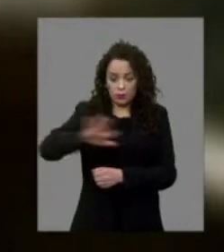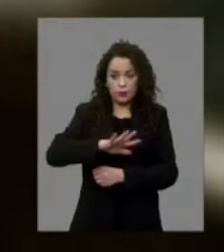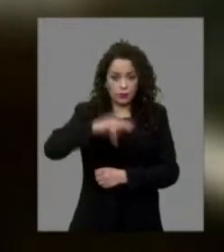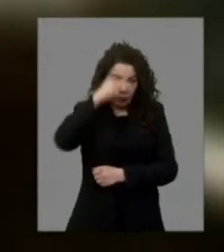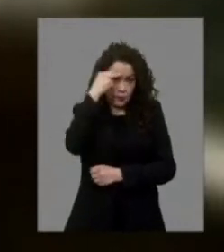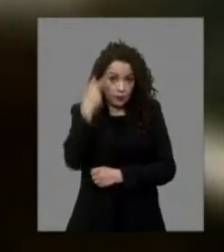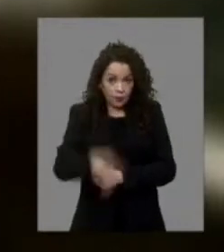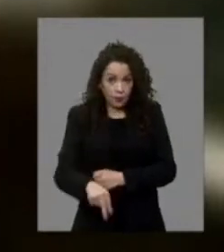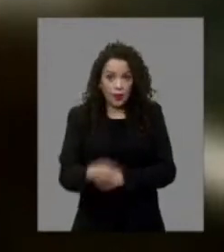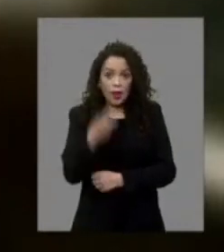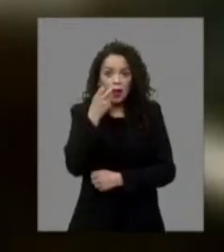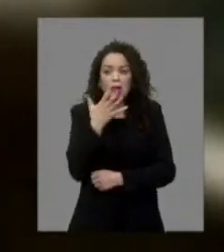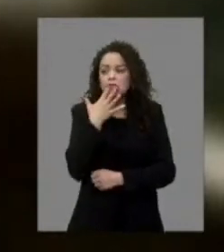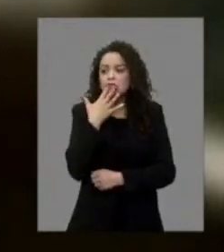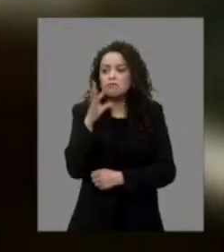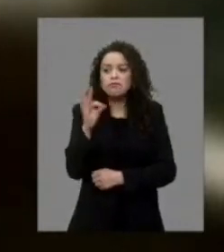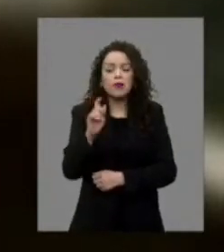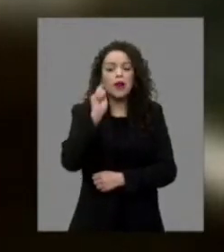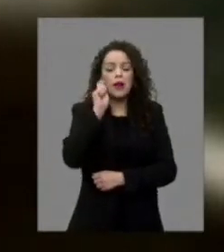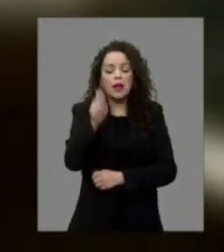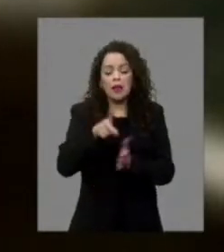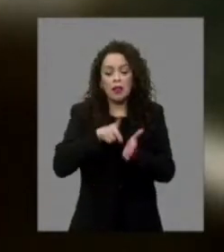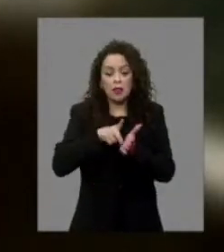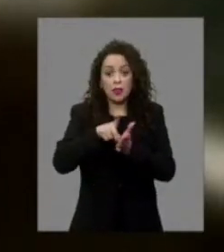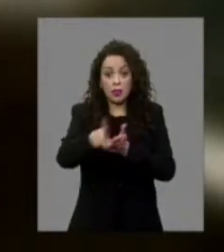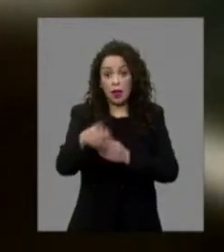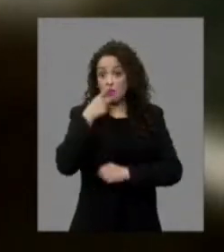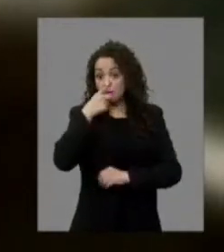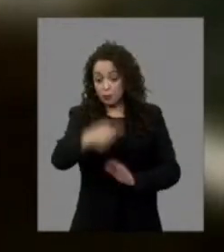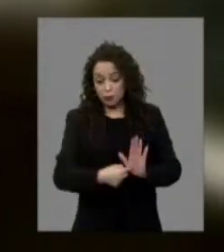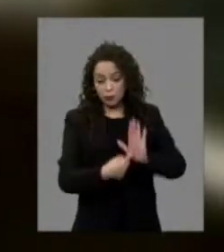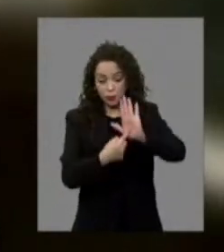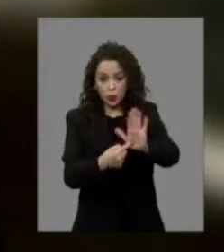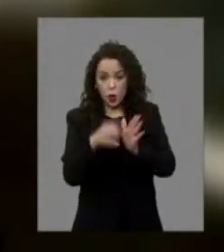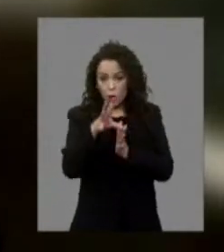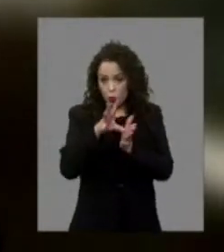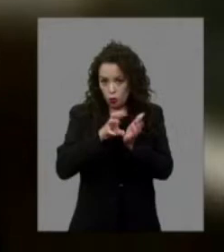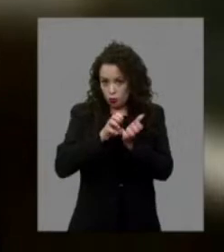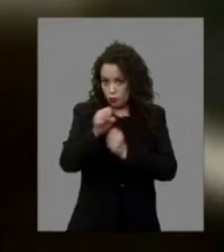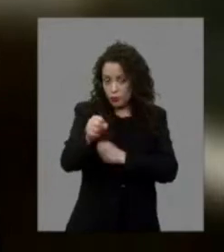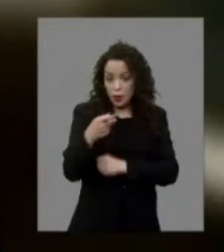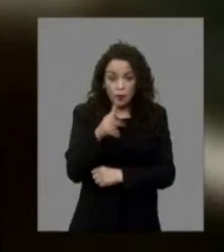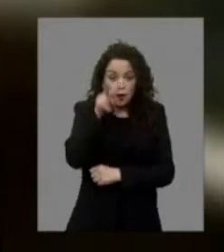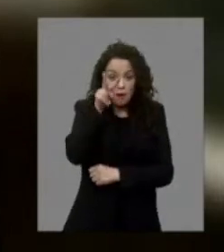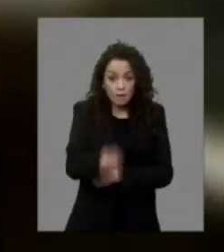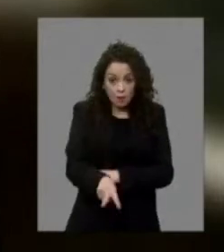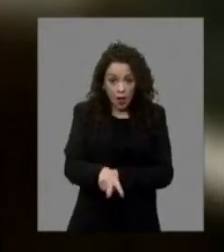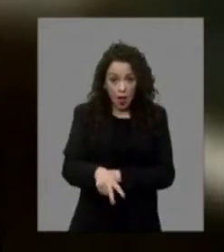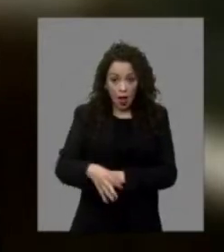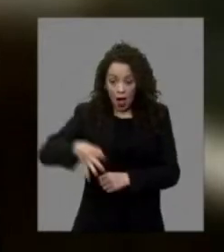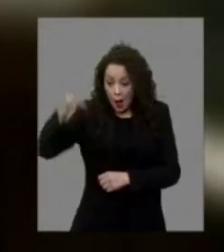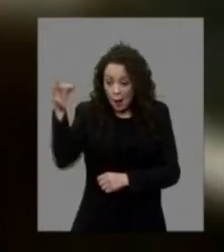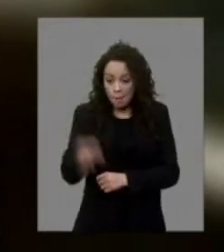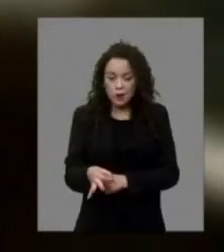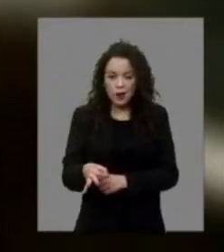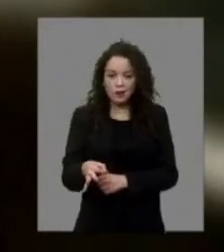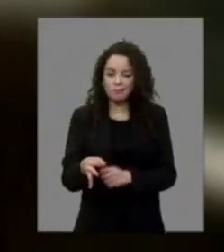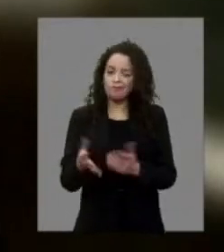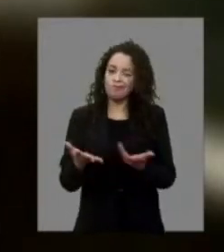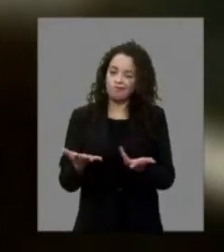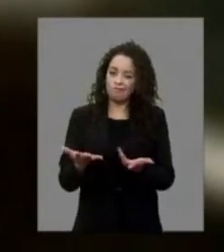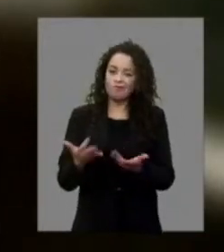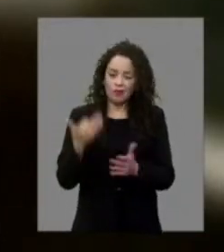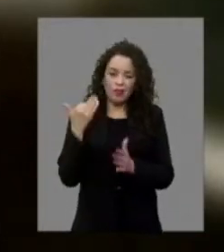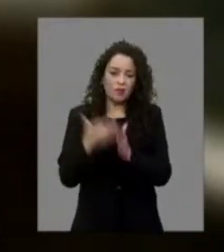consideraban como derechos enunciados en la Constitución, pero en realidad de efectividad muy relativa.